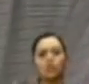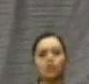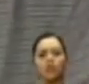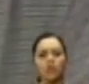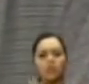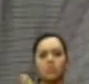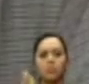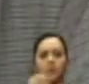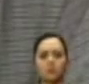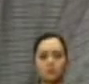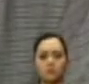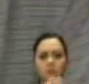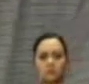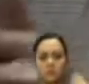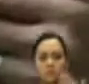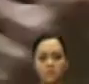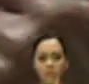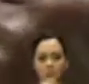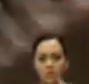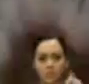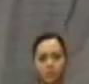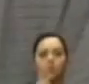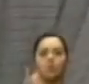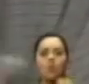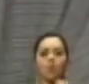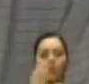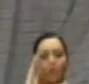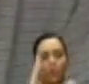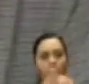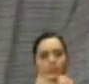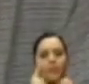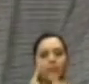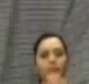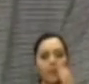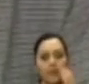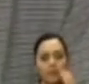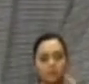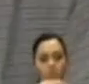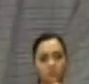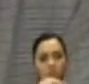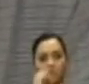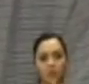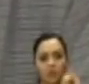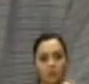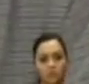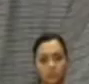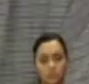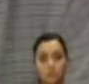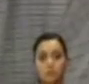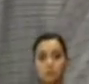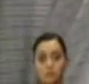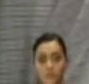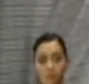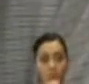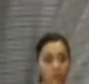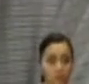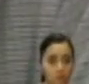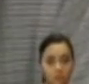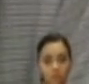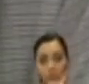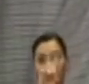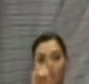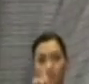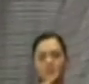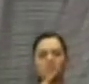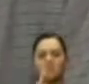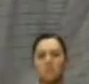sale el dinero para las reservas internacionales y cuál es el objetivo de las reservas internacionales, presidente. Basada en esa inquietud, se la traslado a usted, presidente,